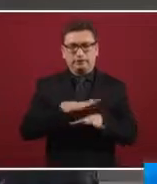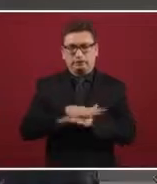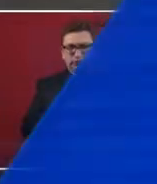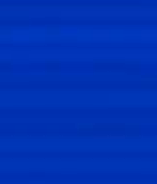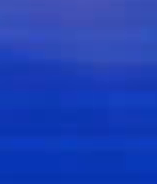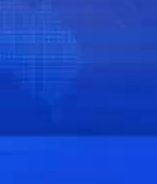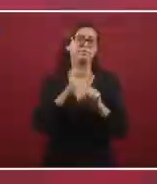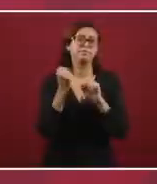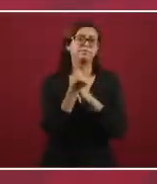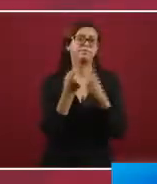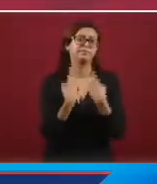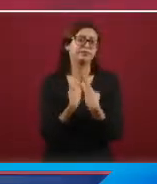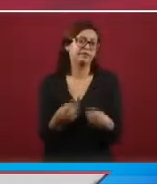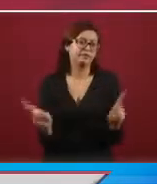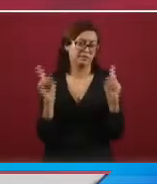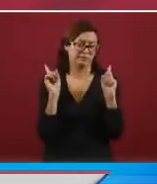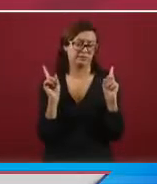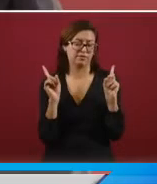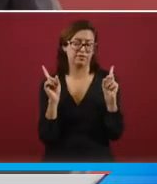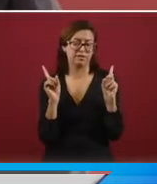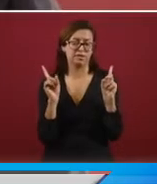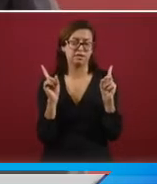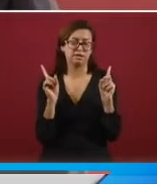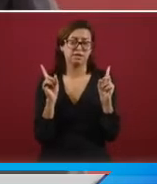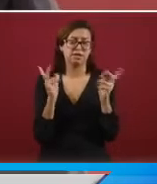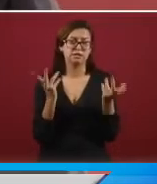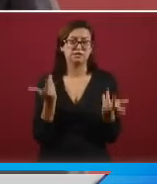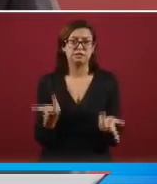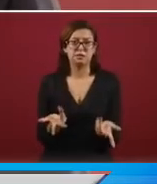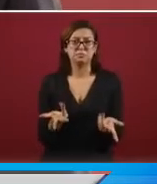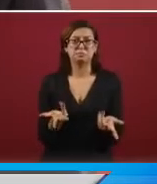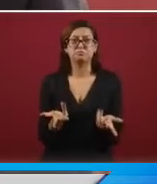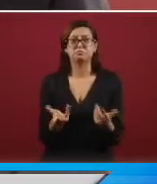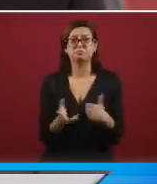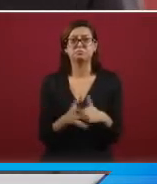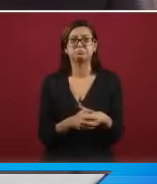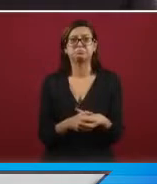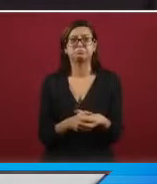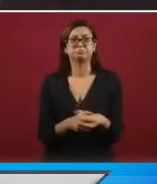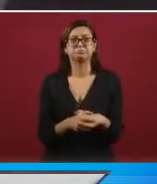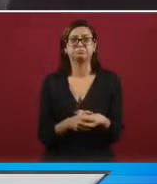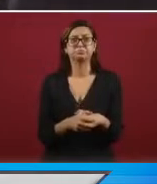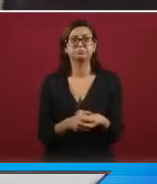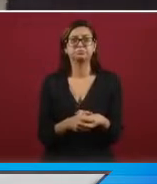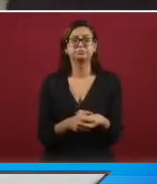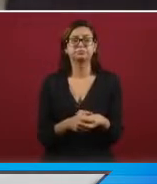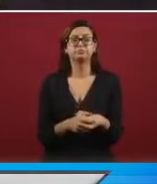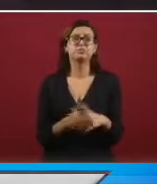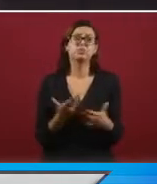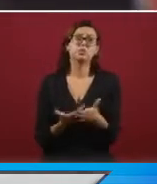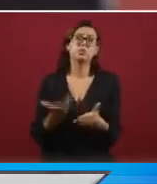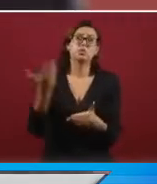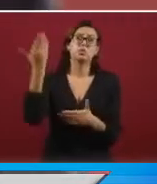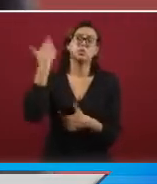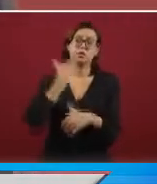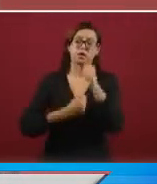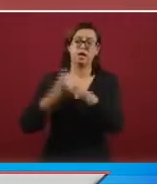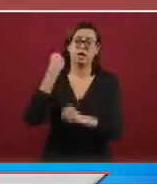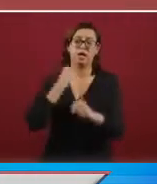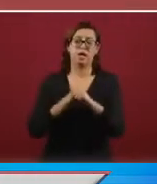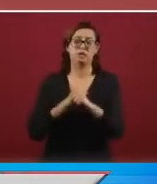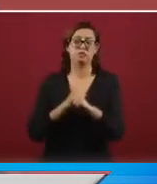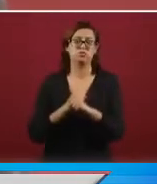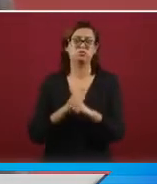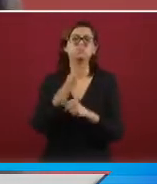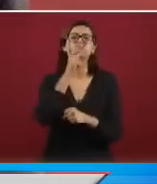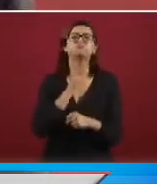combustibles. Precio del petróleo. Hay un panorama distinto ante una posible caída del petróleo que afecta directamente a los